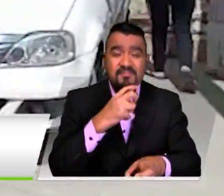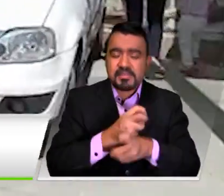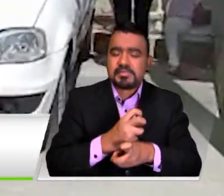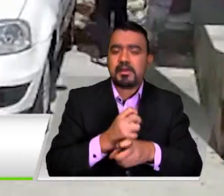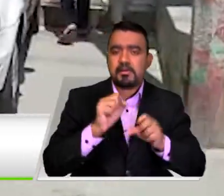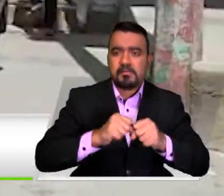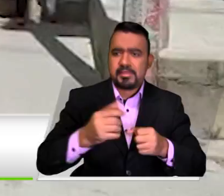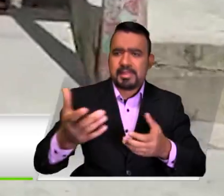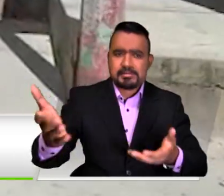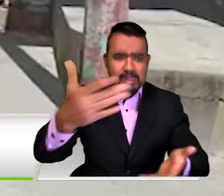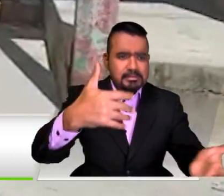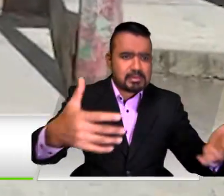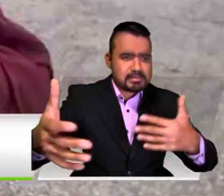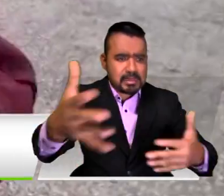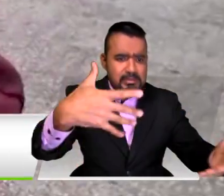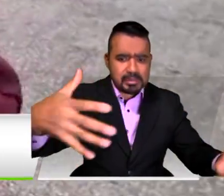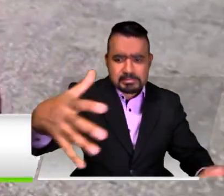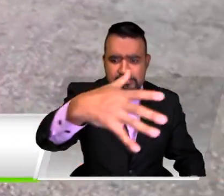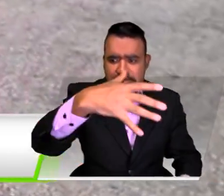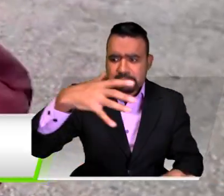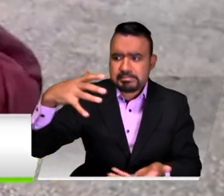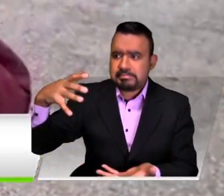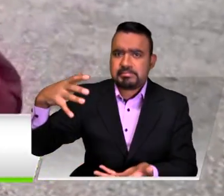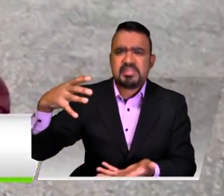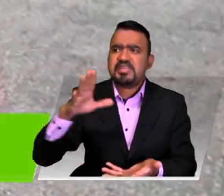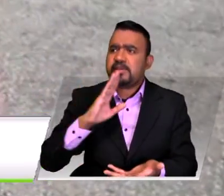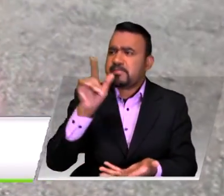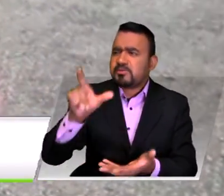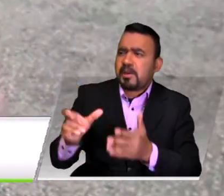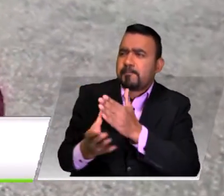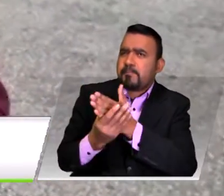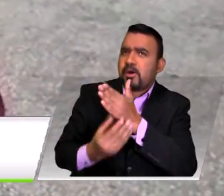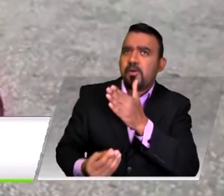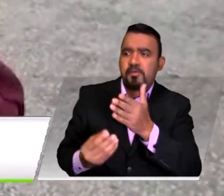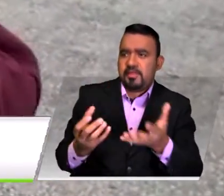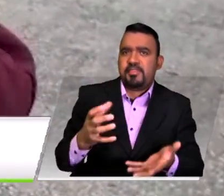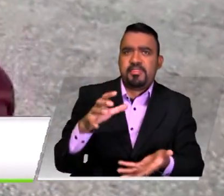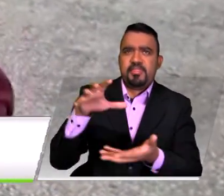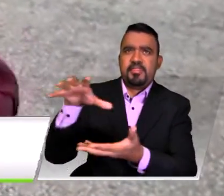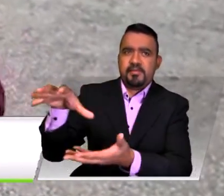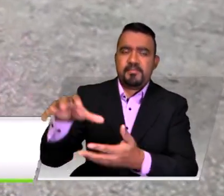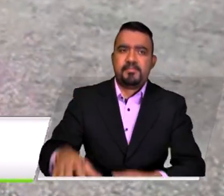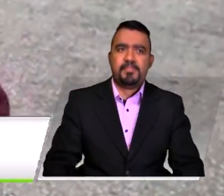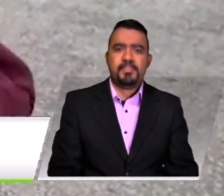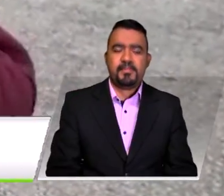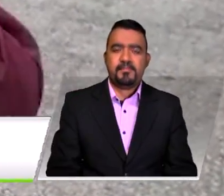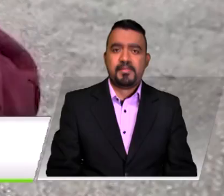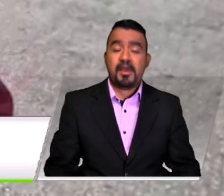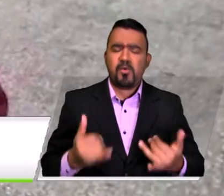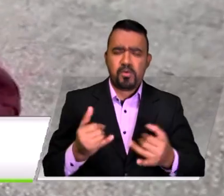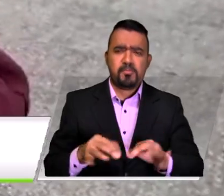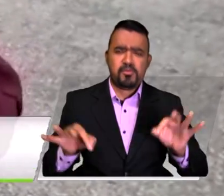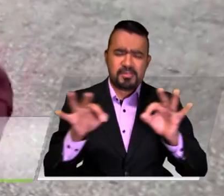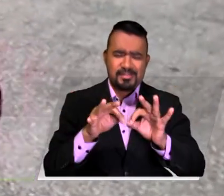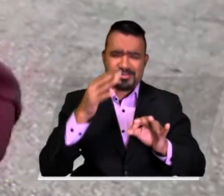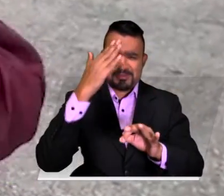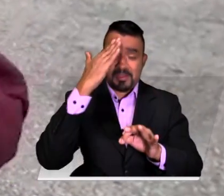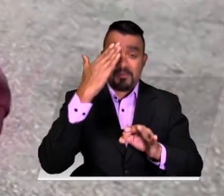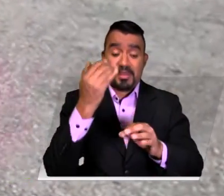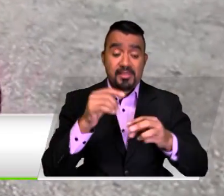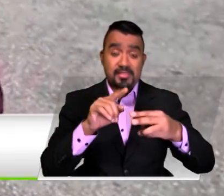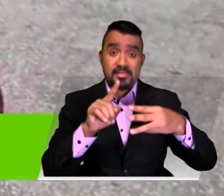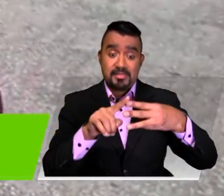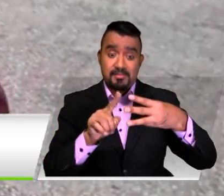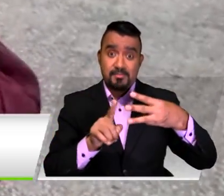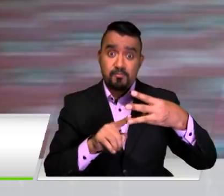emergencia sanitaria del coronavirus. Todos vinculados a recogiendo mercados para los más necesitados en la tercera Ayudatón en